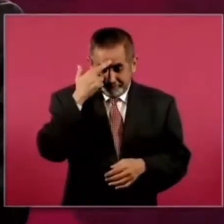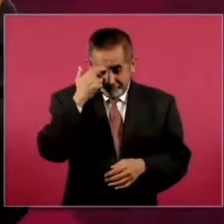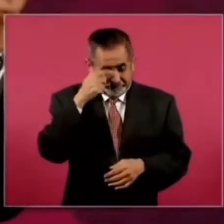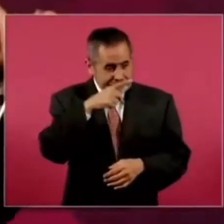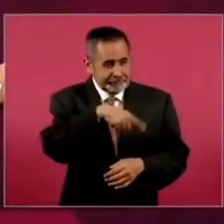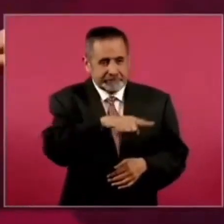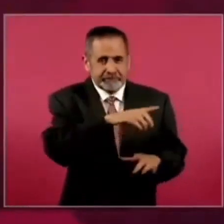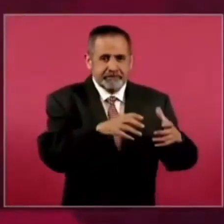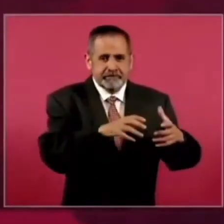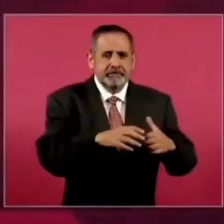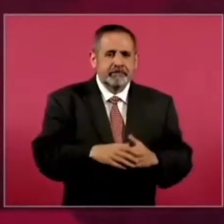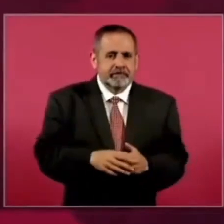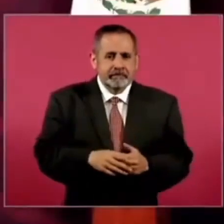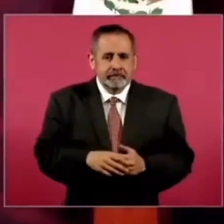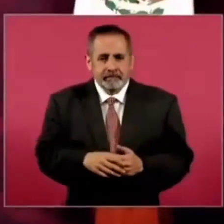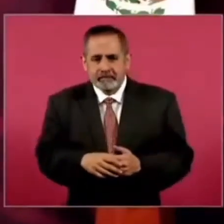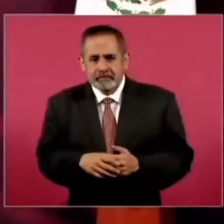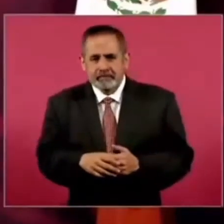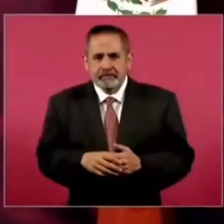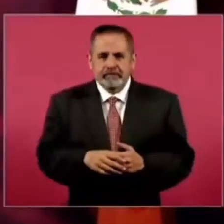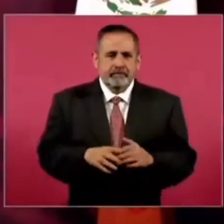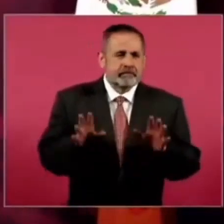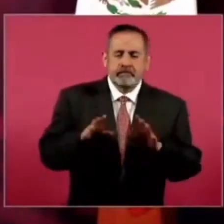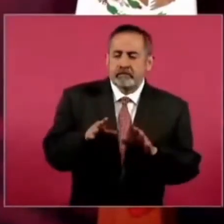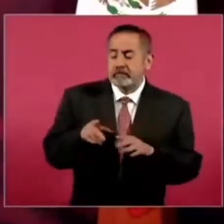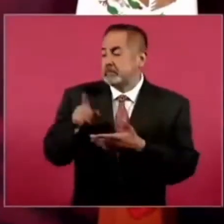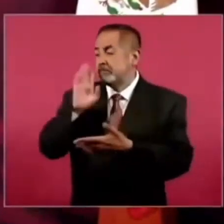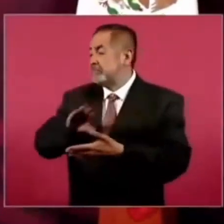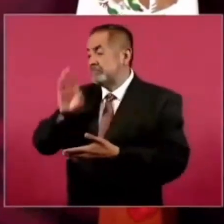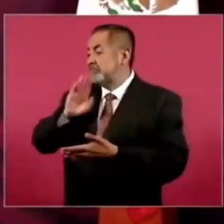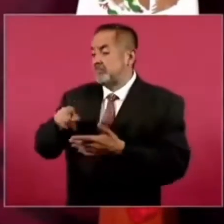ya por la cuestión de la diversidad sexual.